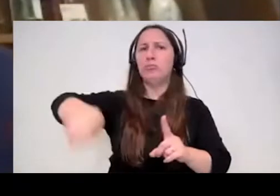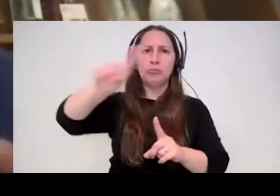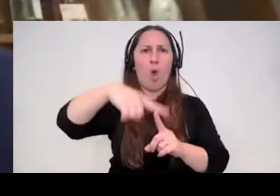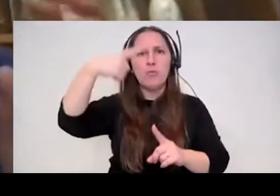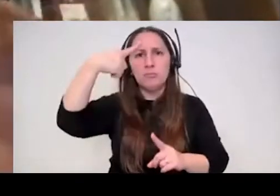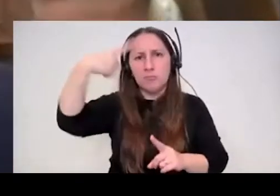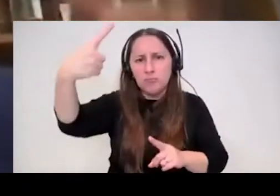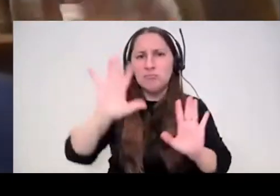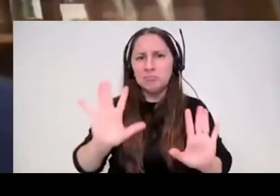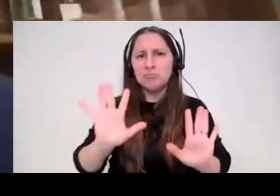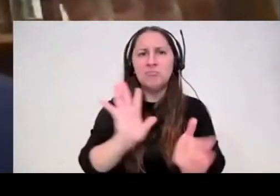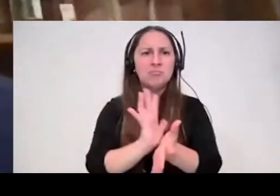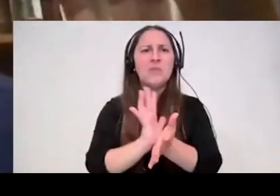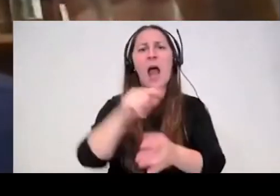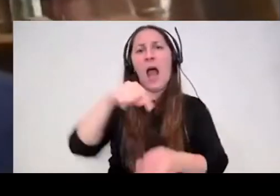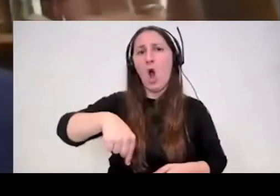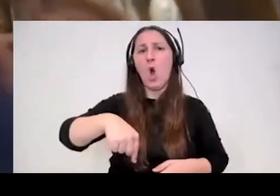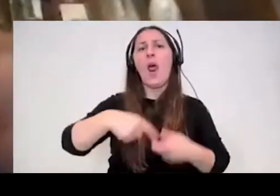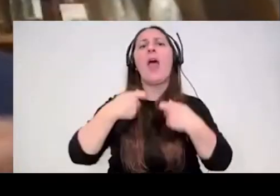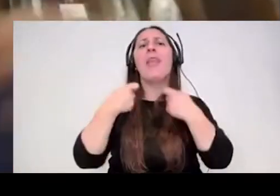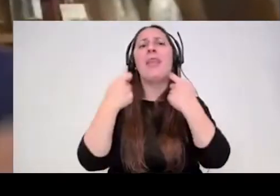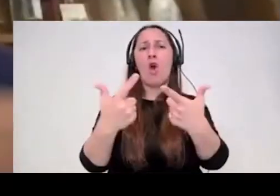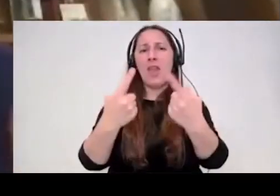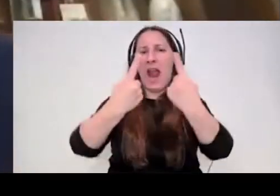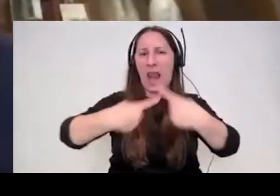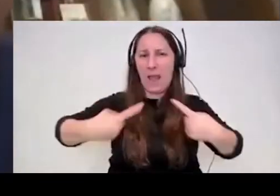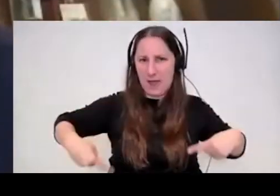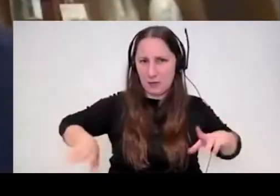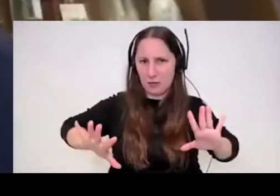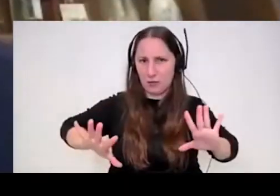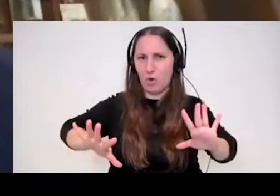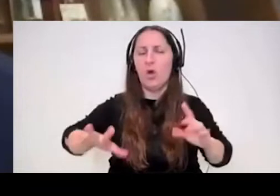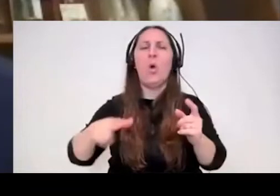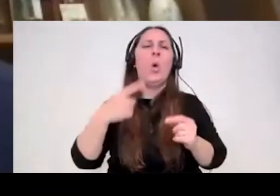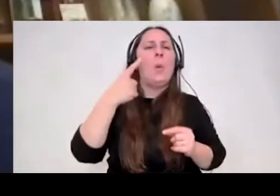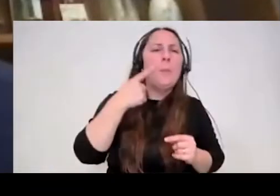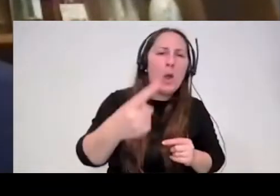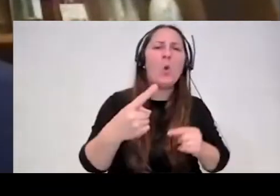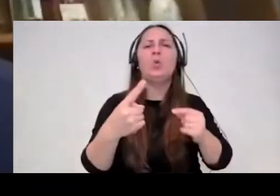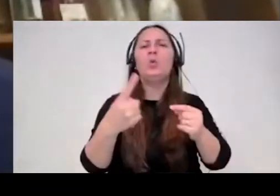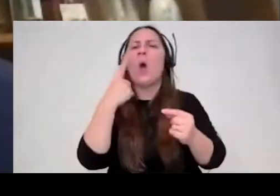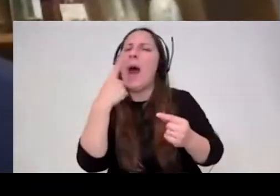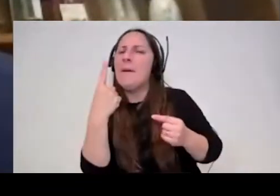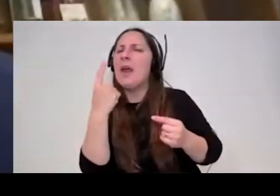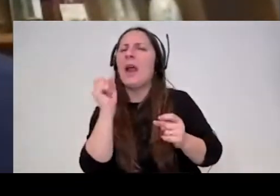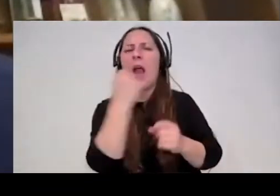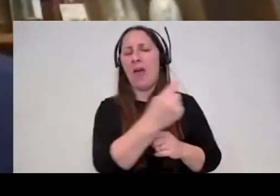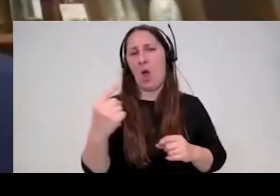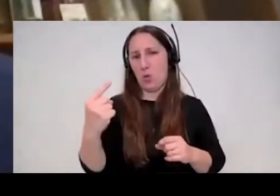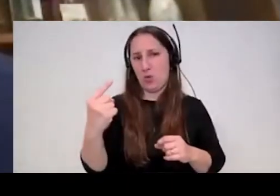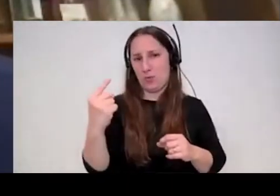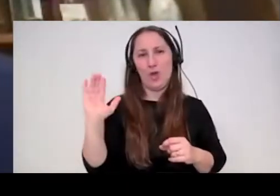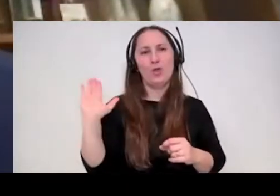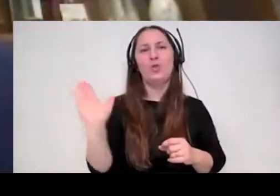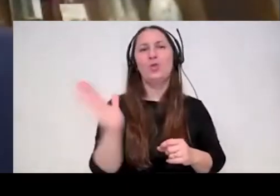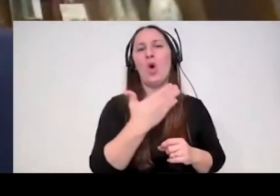de hecho ahora les estoy dando elementos, todavía los voy valorando y hago valoraciones, porque nadie es inocente, como decía la vez